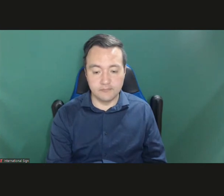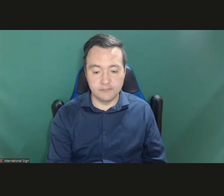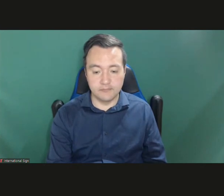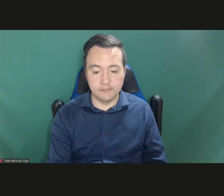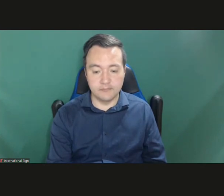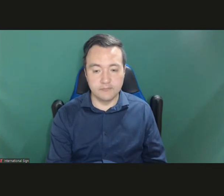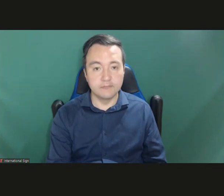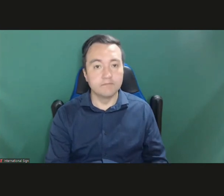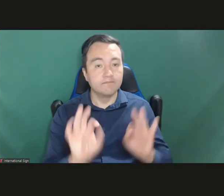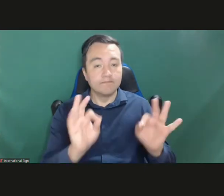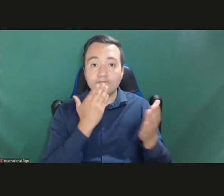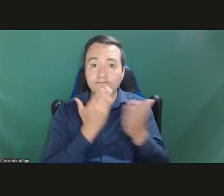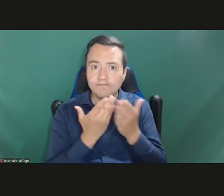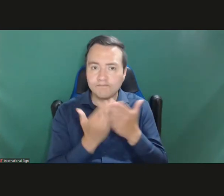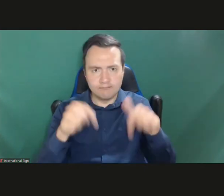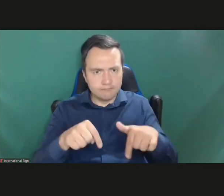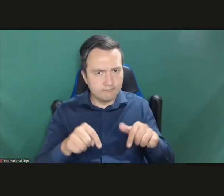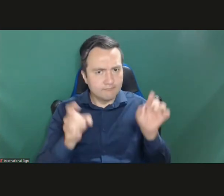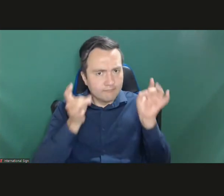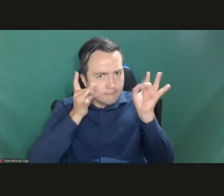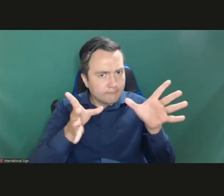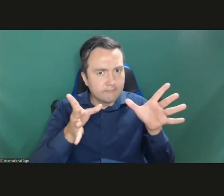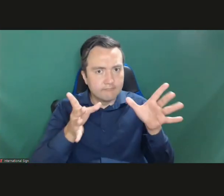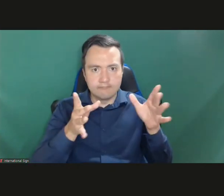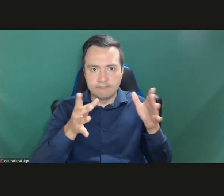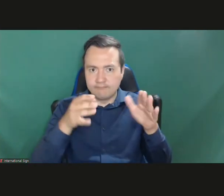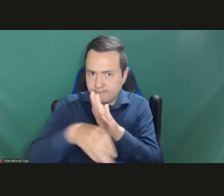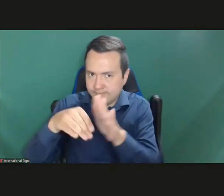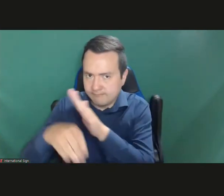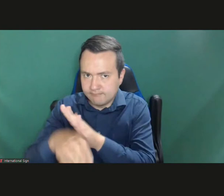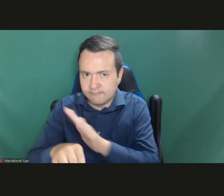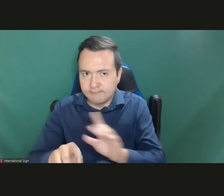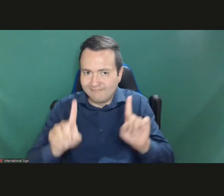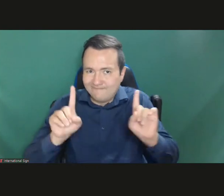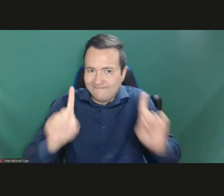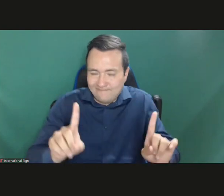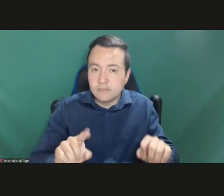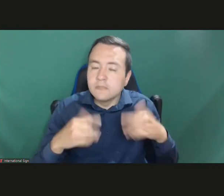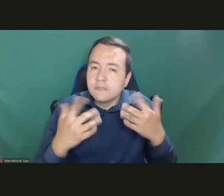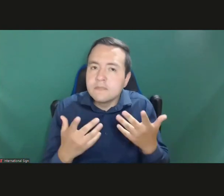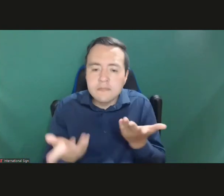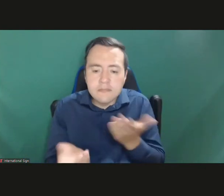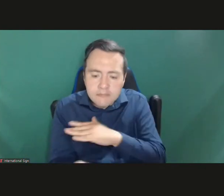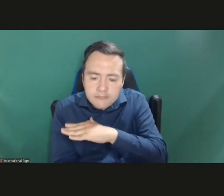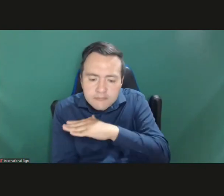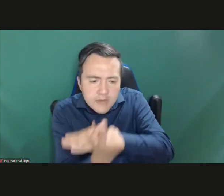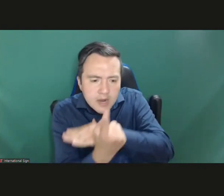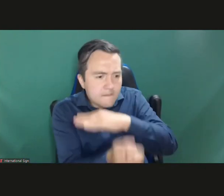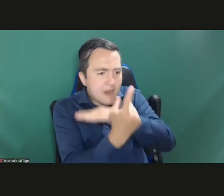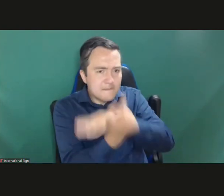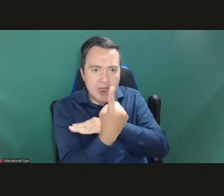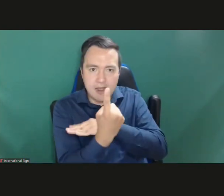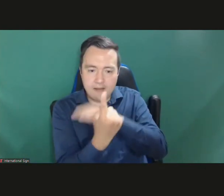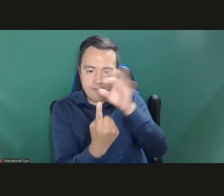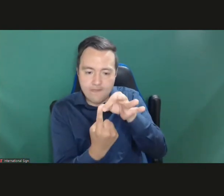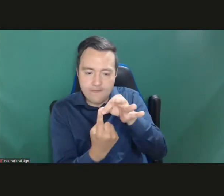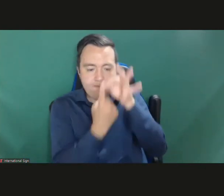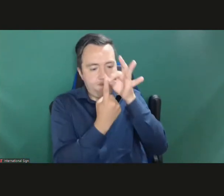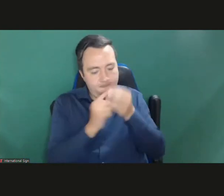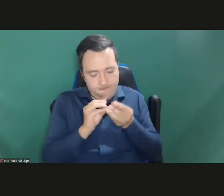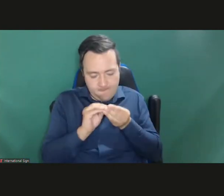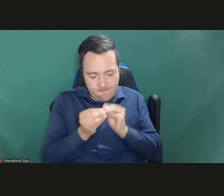mundo y nuestra región también pero cómo se puede convertir en una oportunidad para acelerar